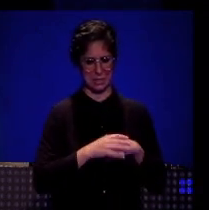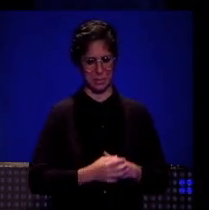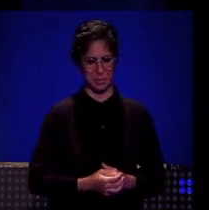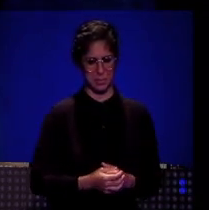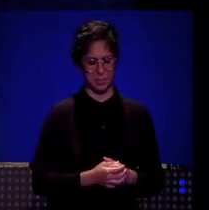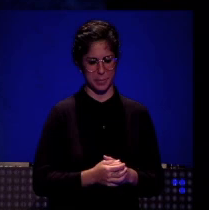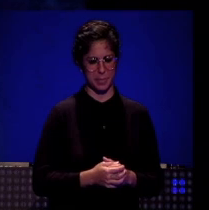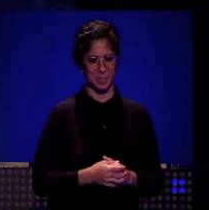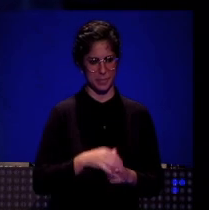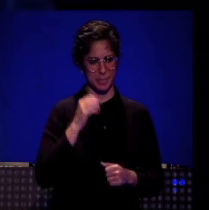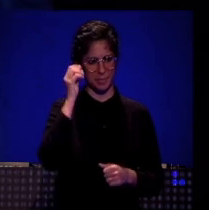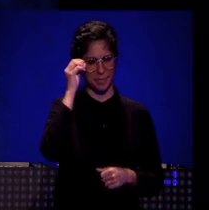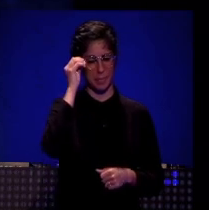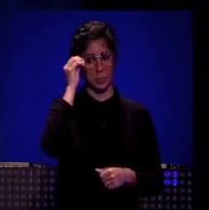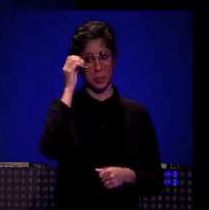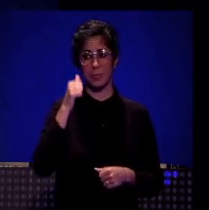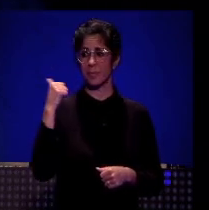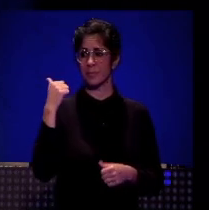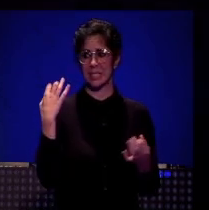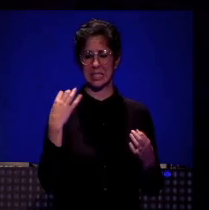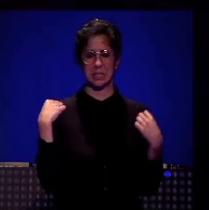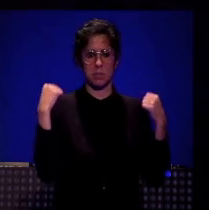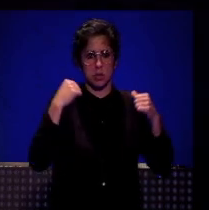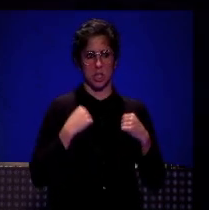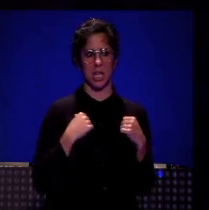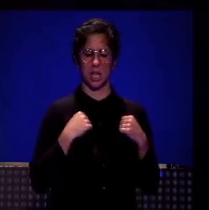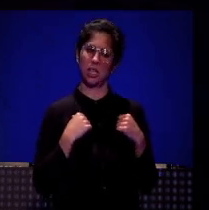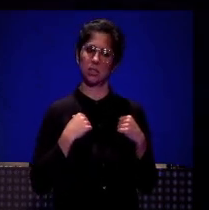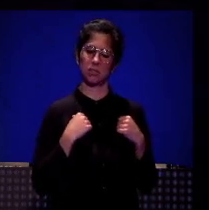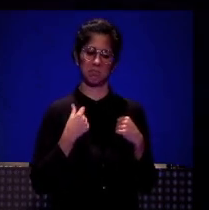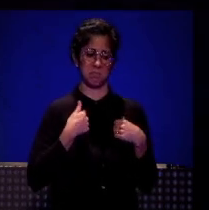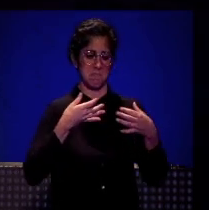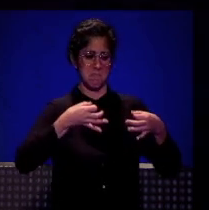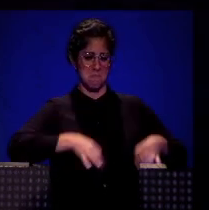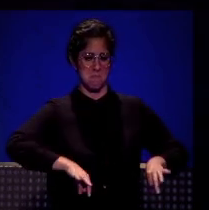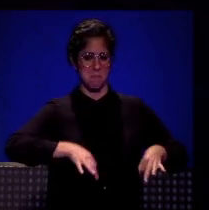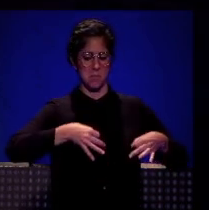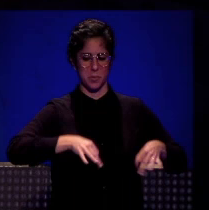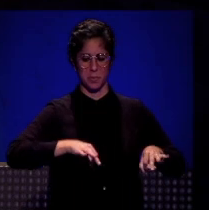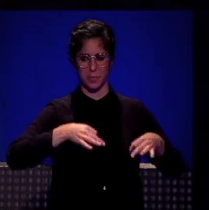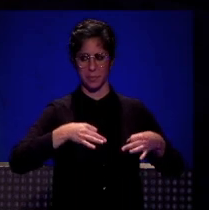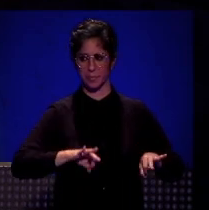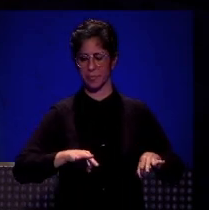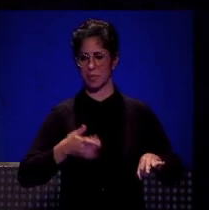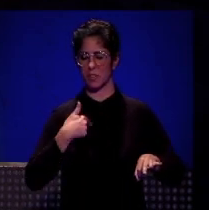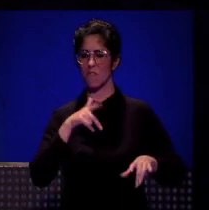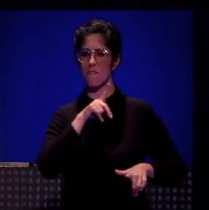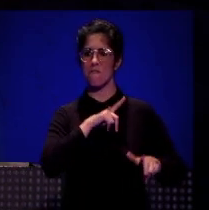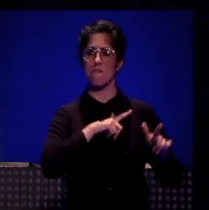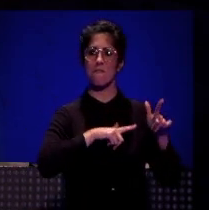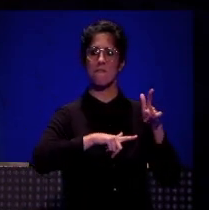esto que veis aquí es una mochila yo normalmente viajo de